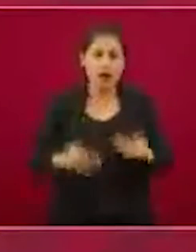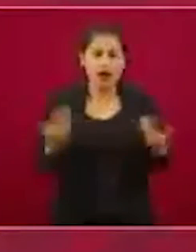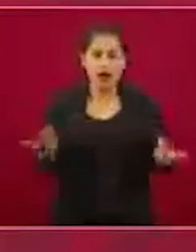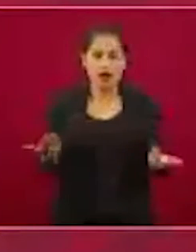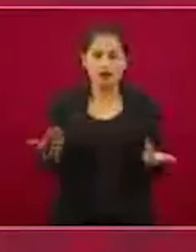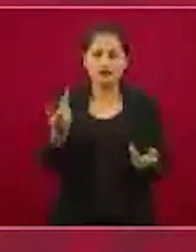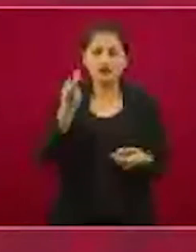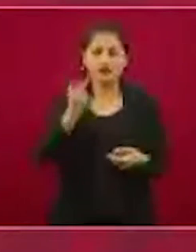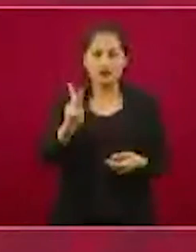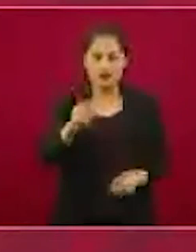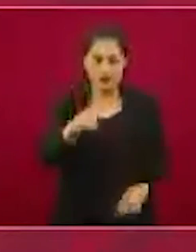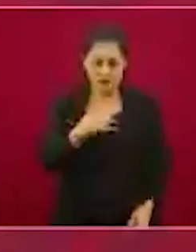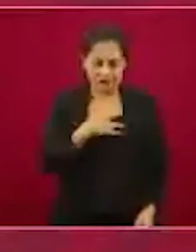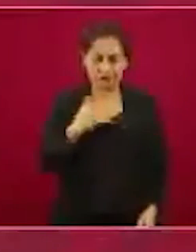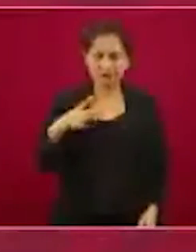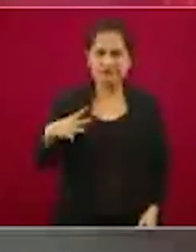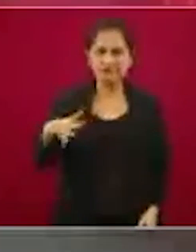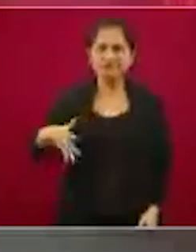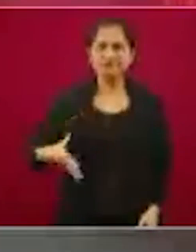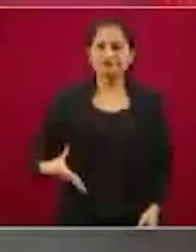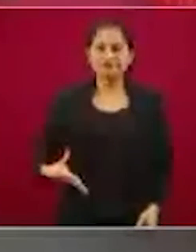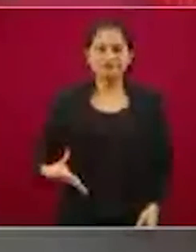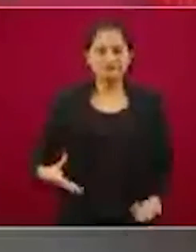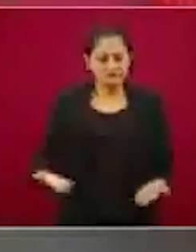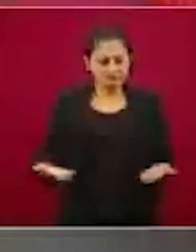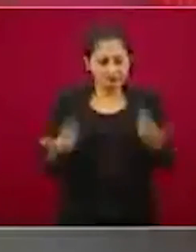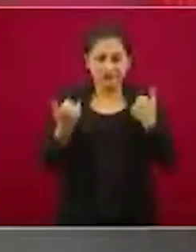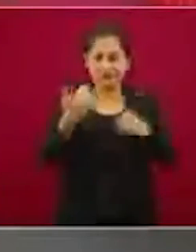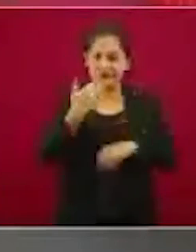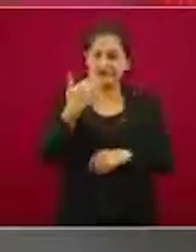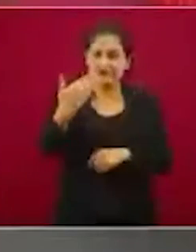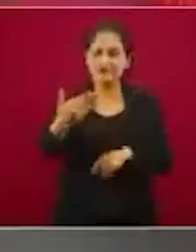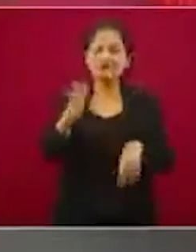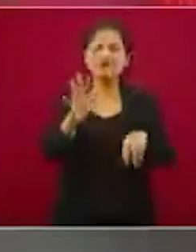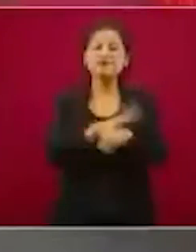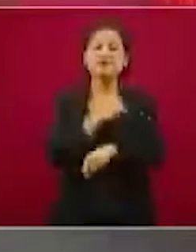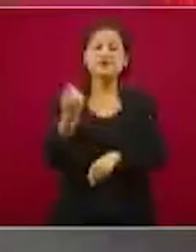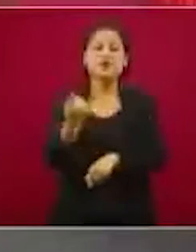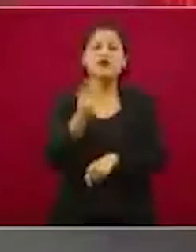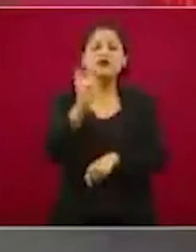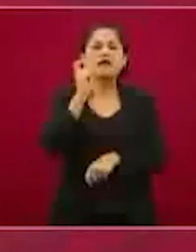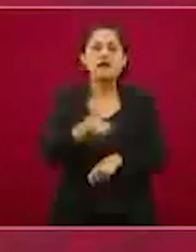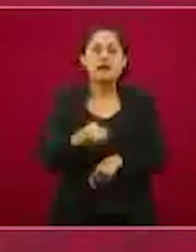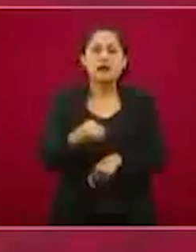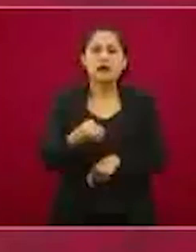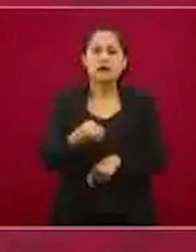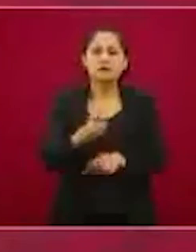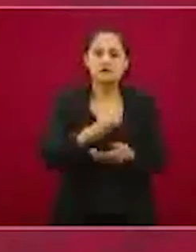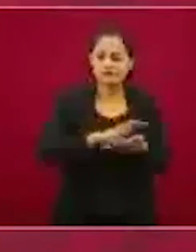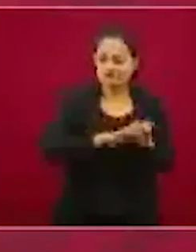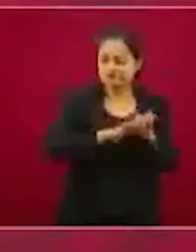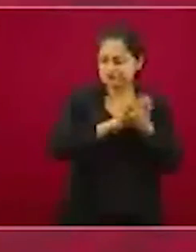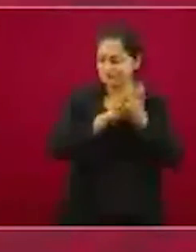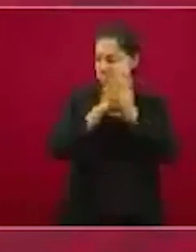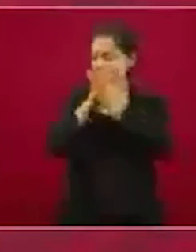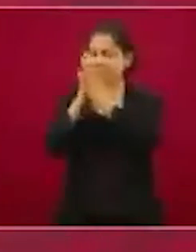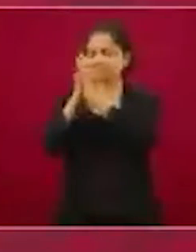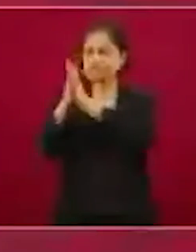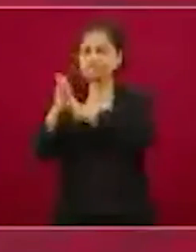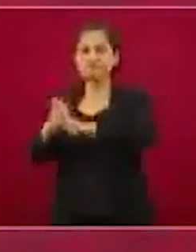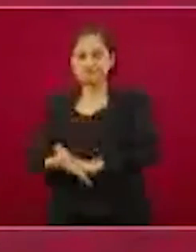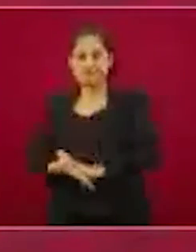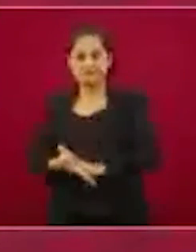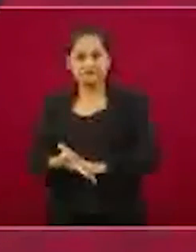existen en el país desde hace 36 años por ejemplo expuso que la conquista de la libertad y el derecho a disentir son una